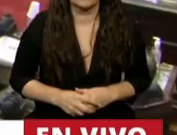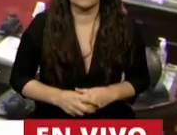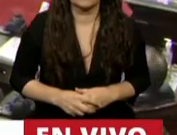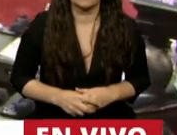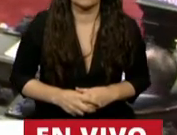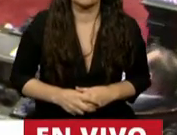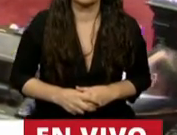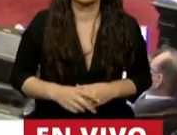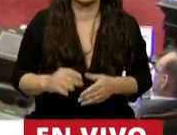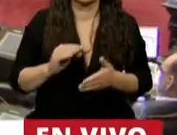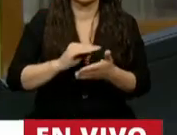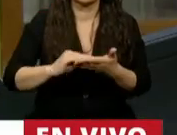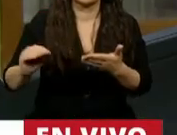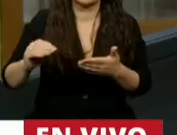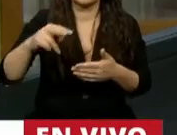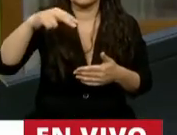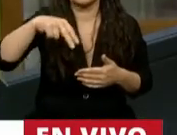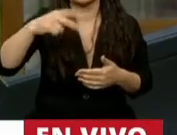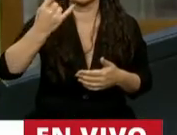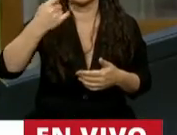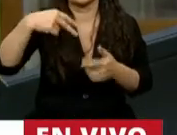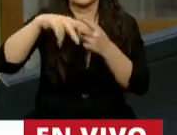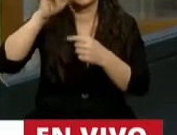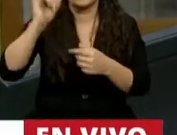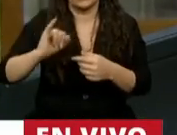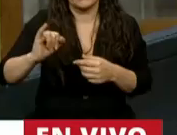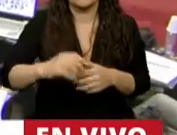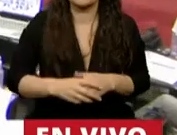diputado jose carlos núñez